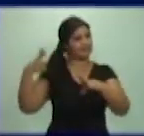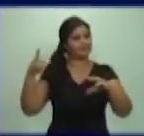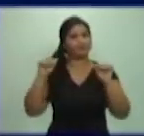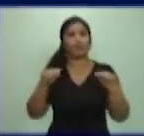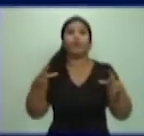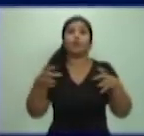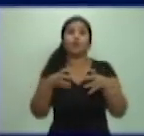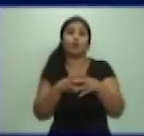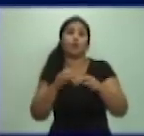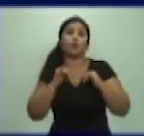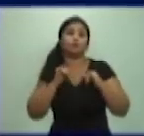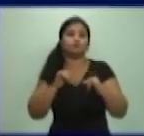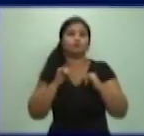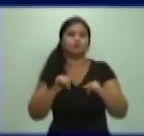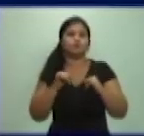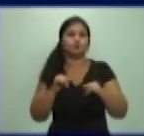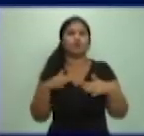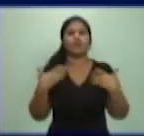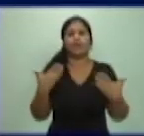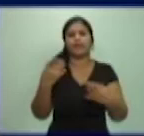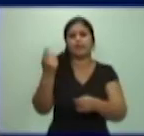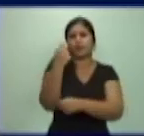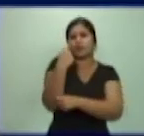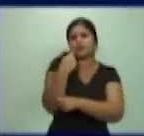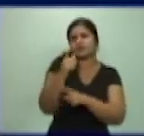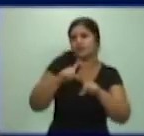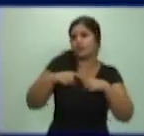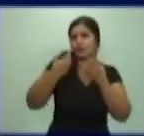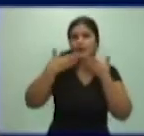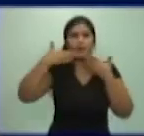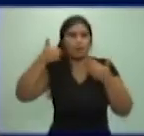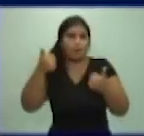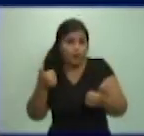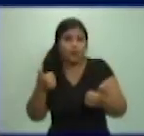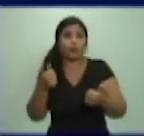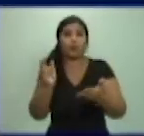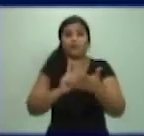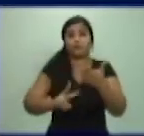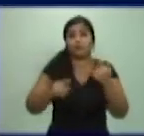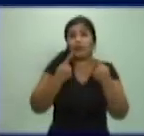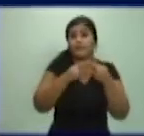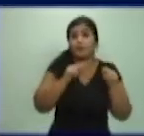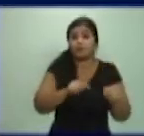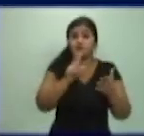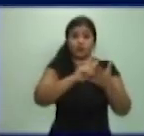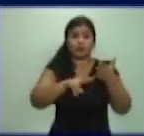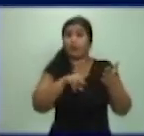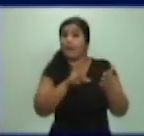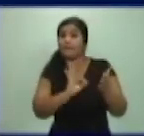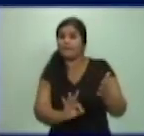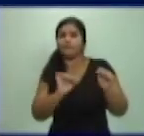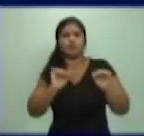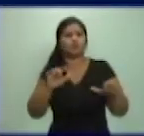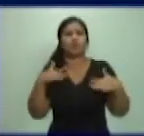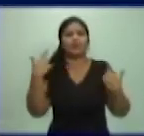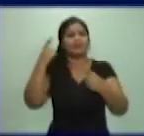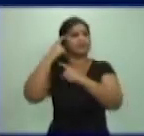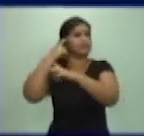definiciones que nos aporta la lectura, la literatura como ciencia, de forma objetiva, de forma clara,